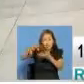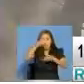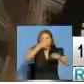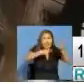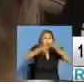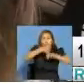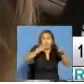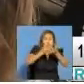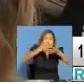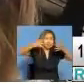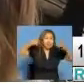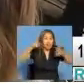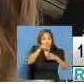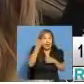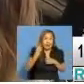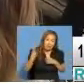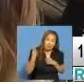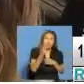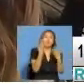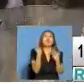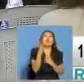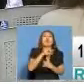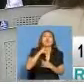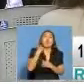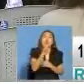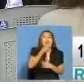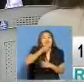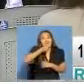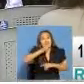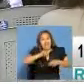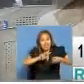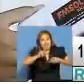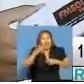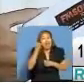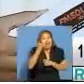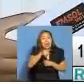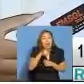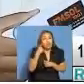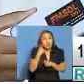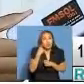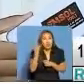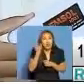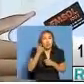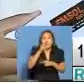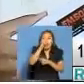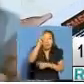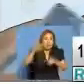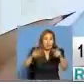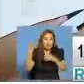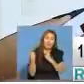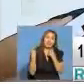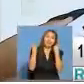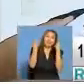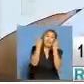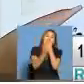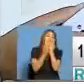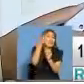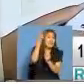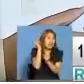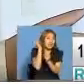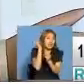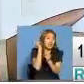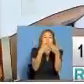presentes. Nosotros ya llevamos una serie de productores a la SOFRI. Nos han abierto